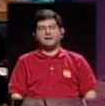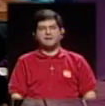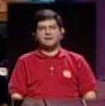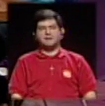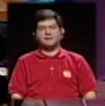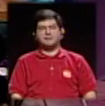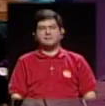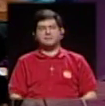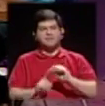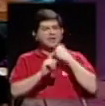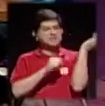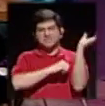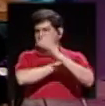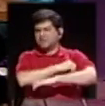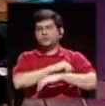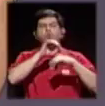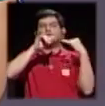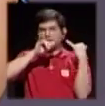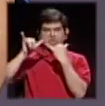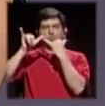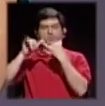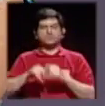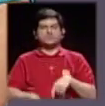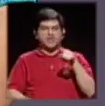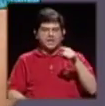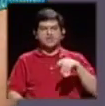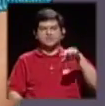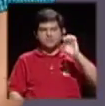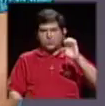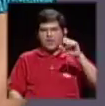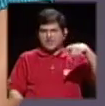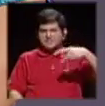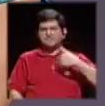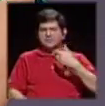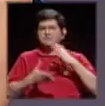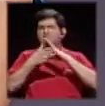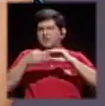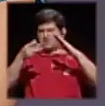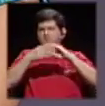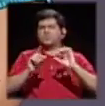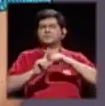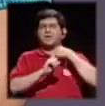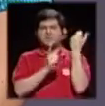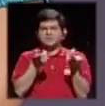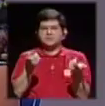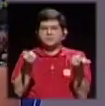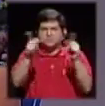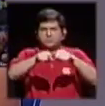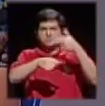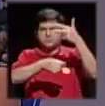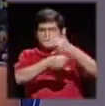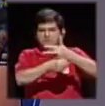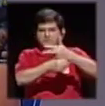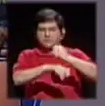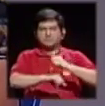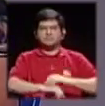de la impunidad, de la denuncia, y creo que Elizabeth en esto tiene mucho que contarnos sobre la situación en Guatemala.